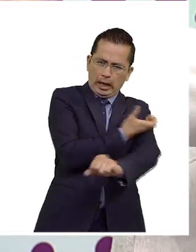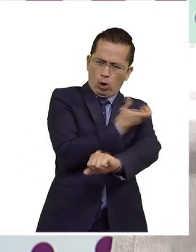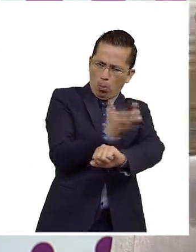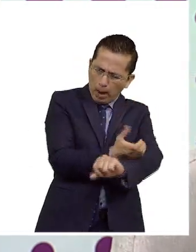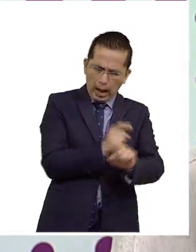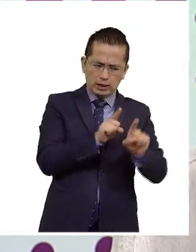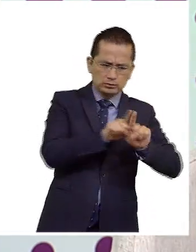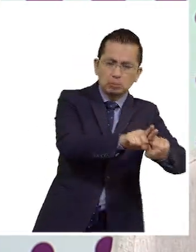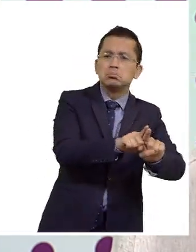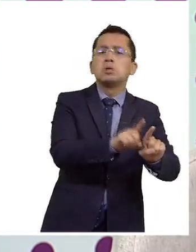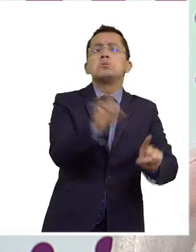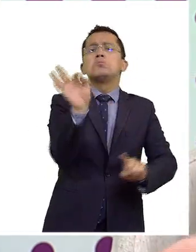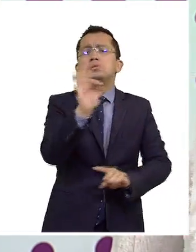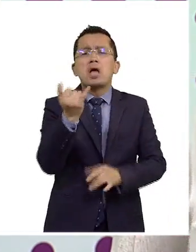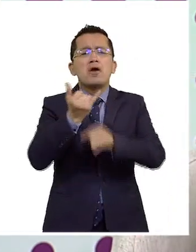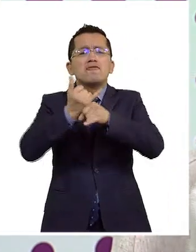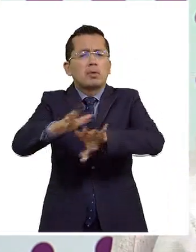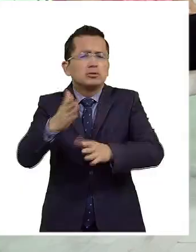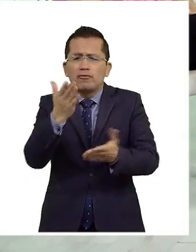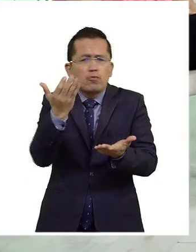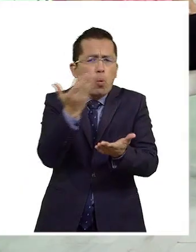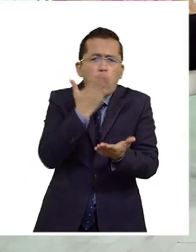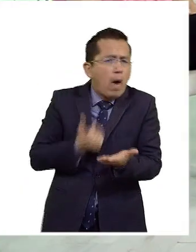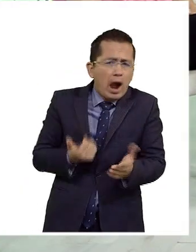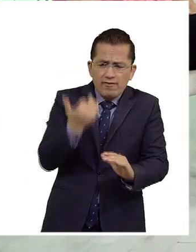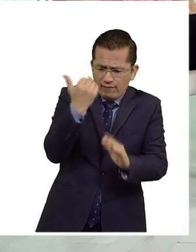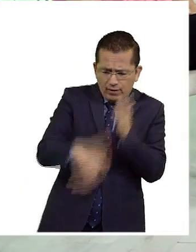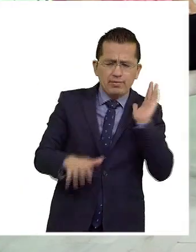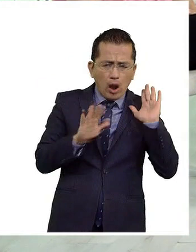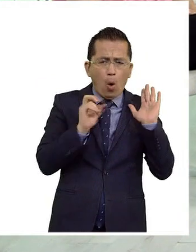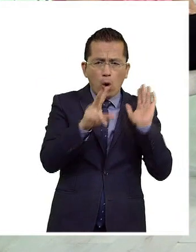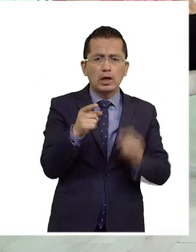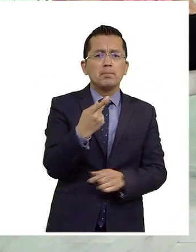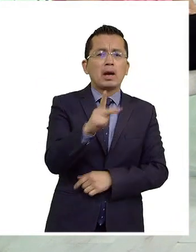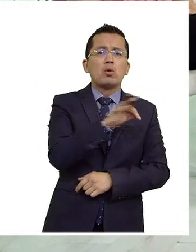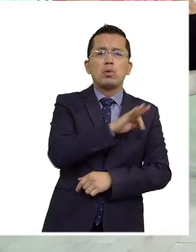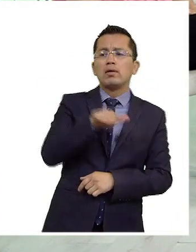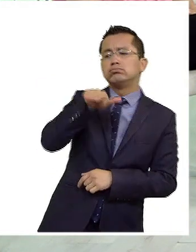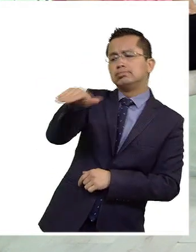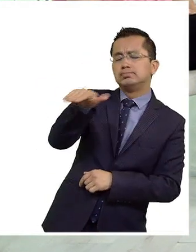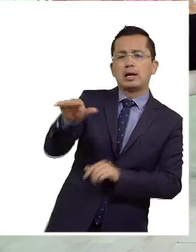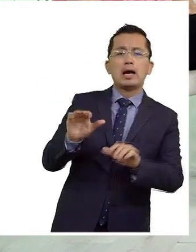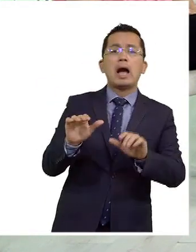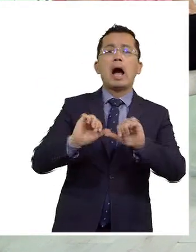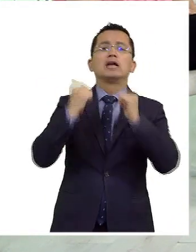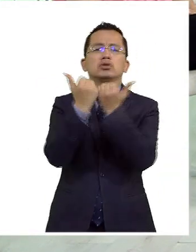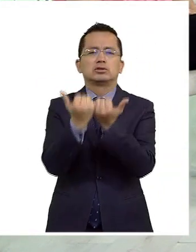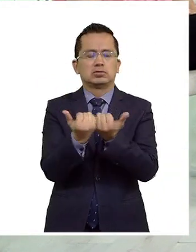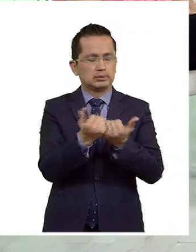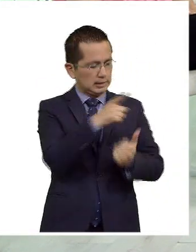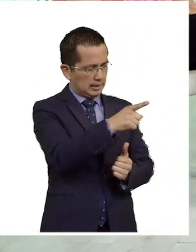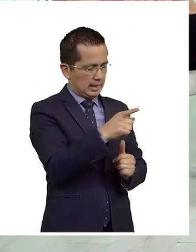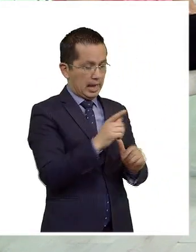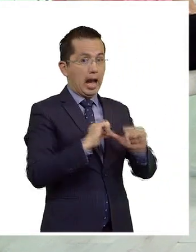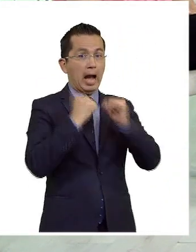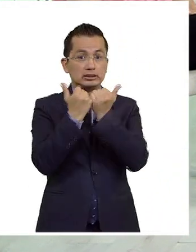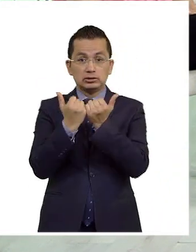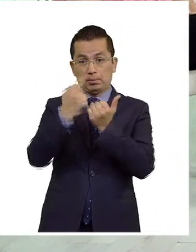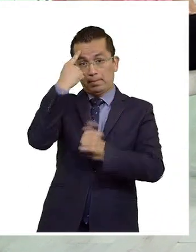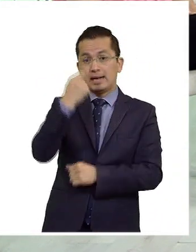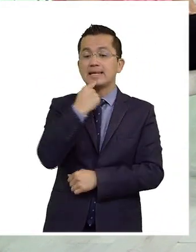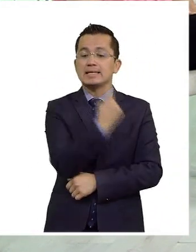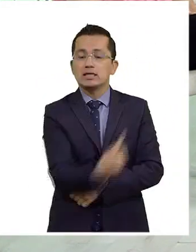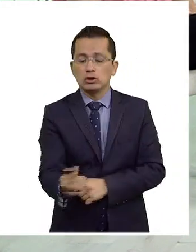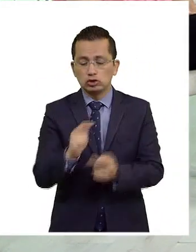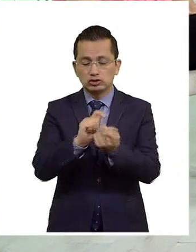información, puedes acercarte a organizaciones como las de ustedes, ahorita voy a repetir el nombre, es la Asociación para las Infancias Transgénero